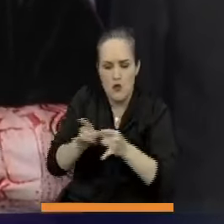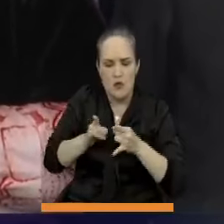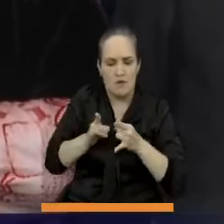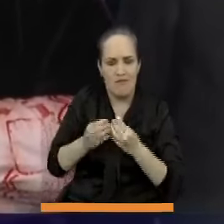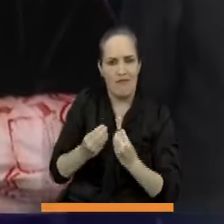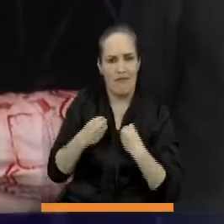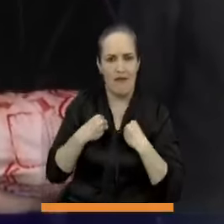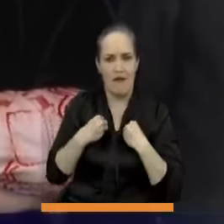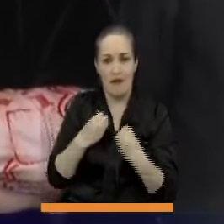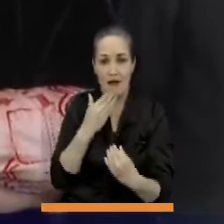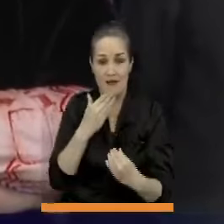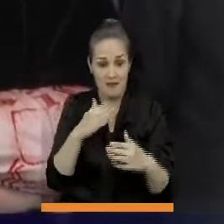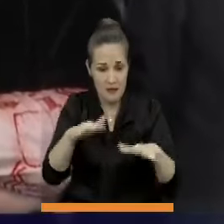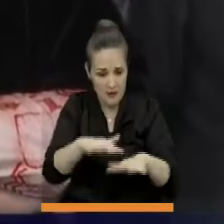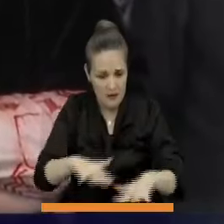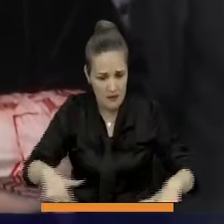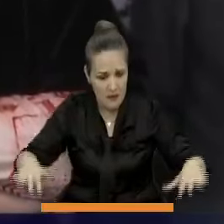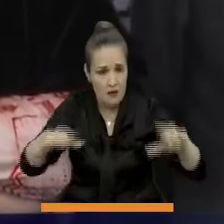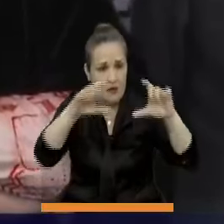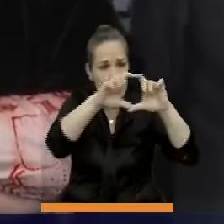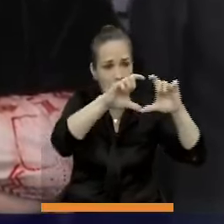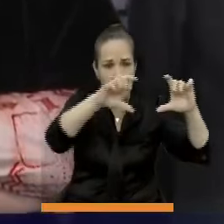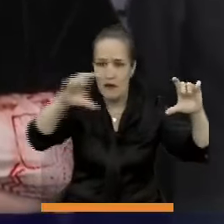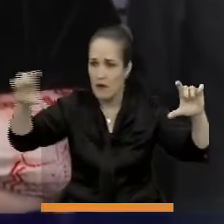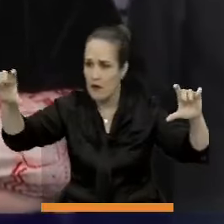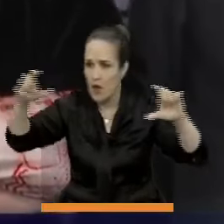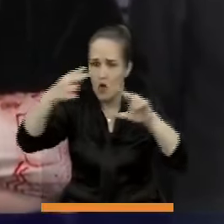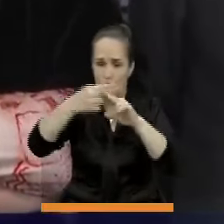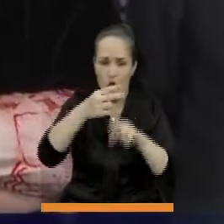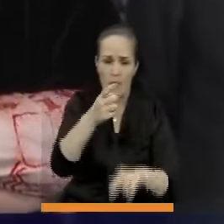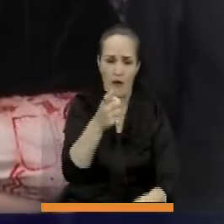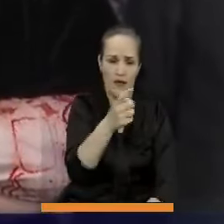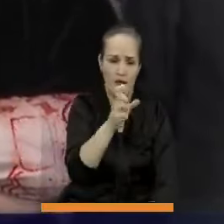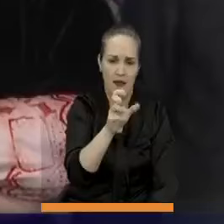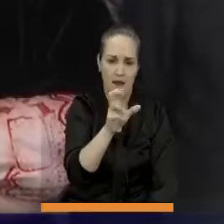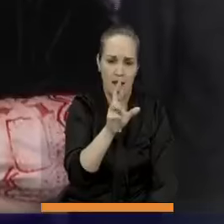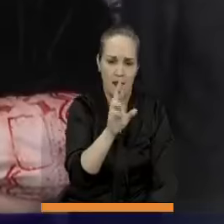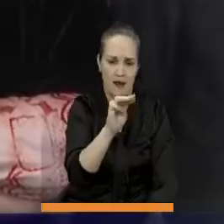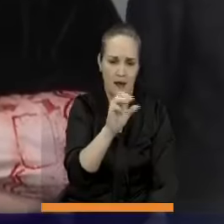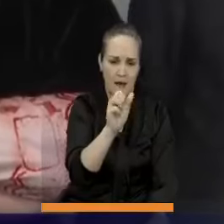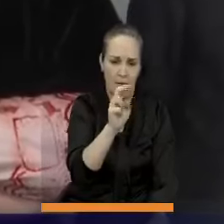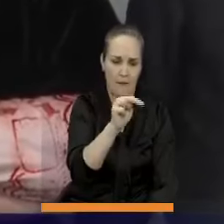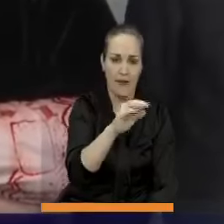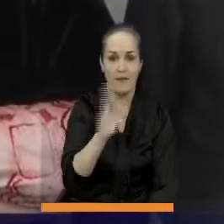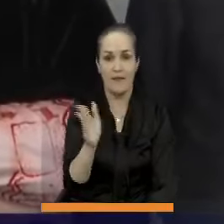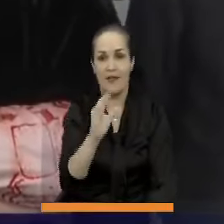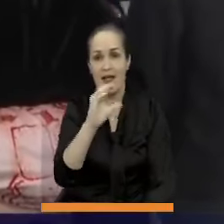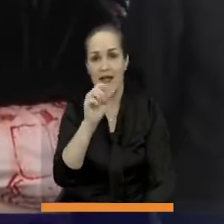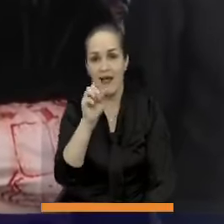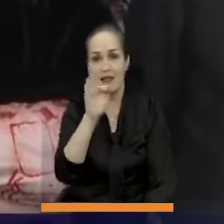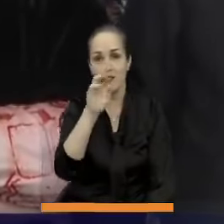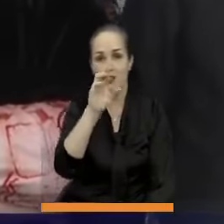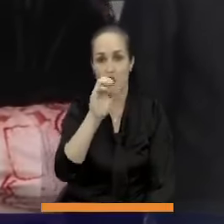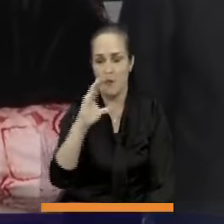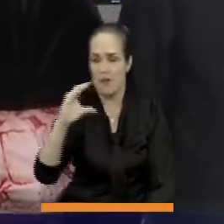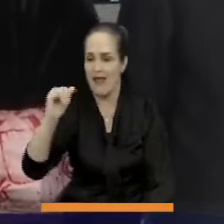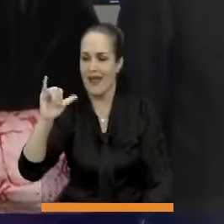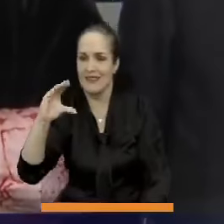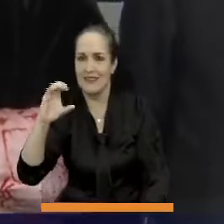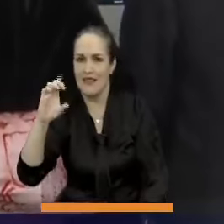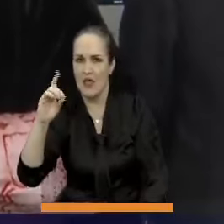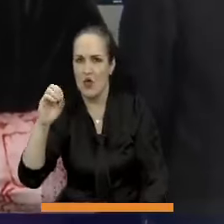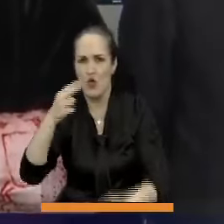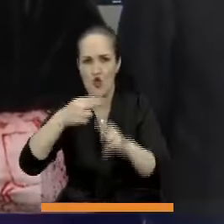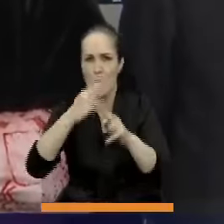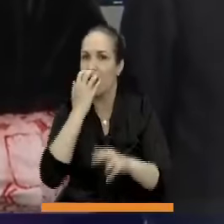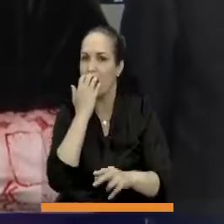¿por qué esta sala de redacción se va a llamar Germán Castro Caicedo? Porque consideramos muchos hoy que